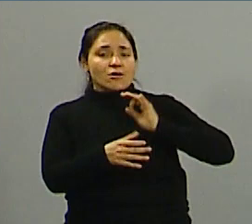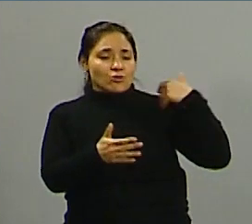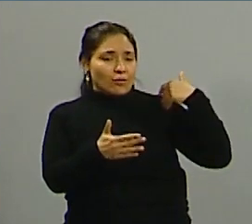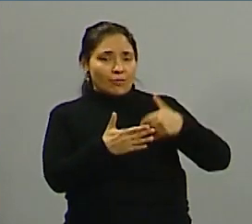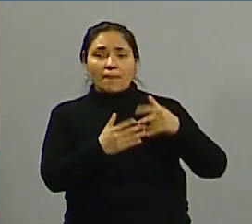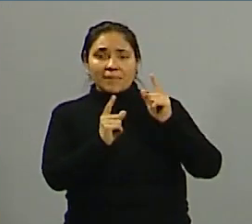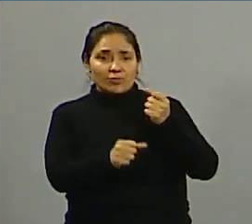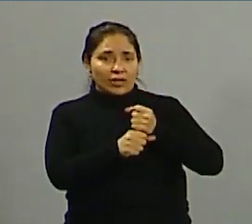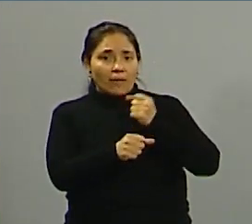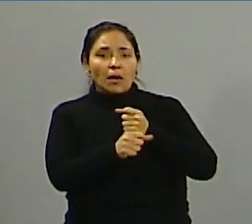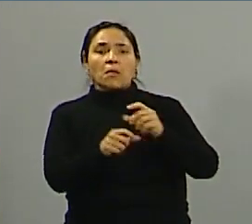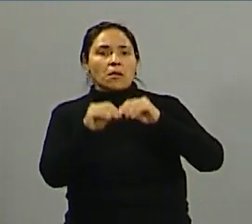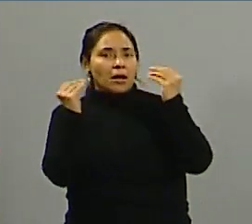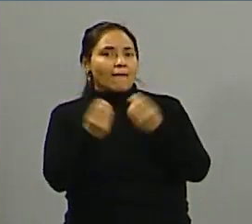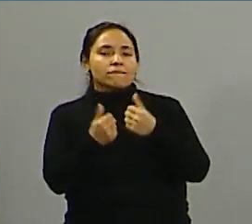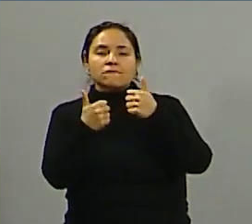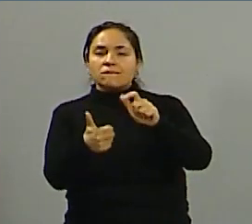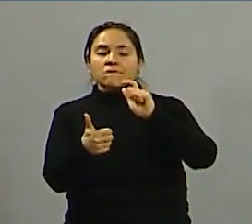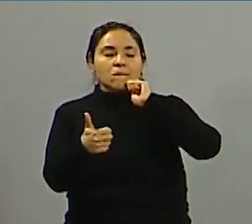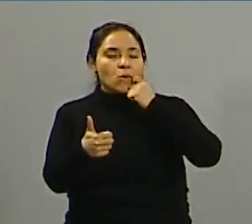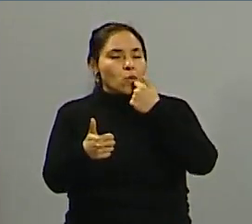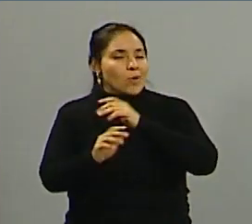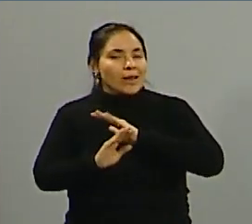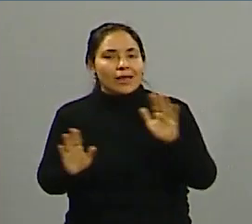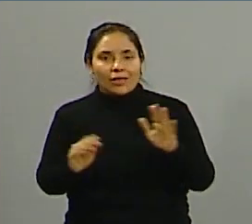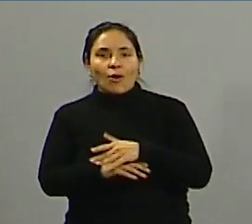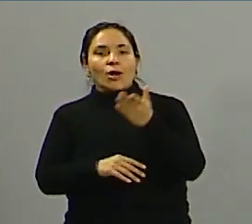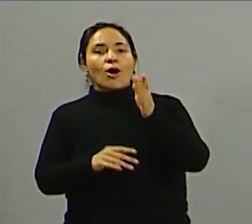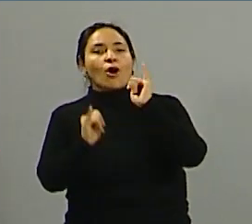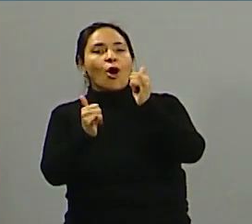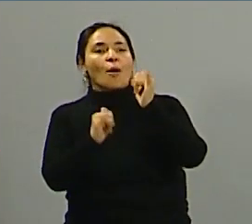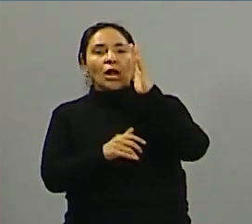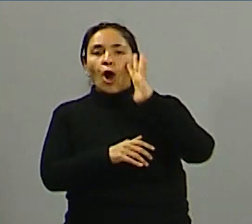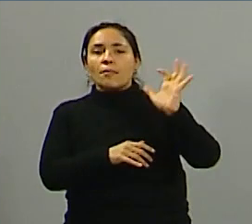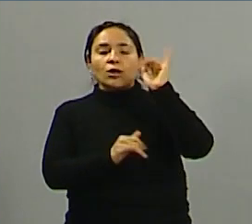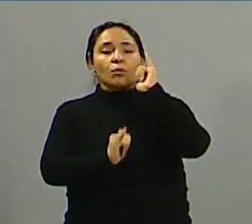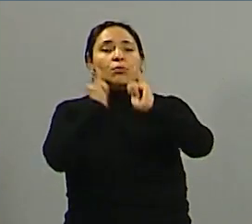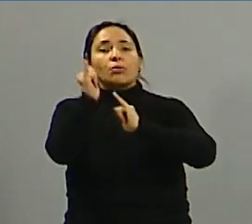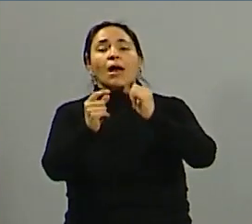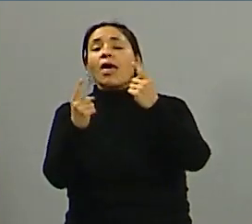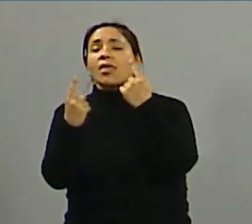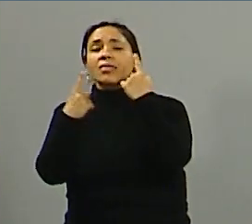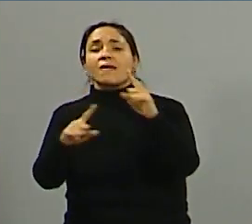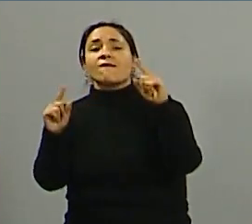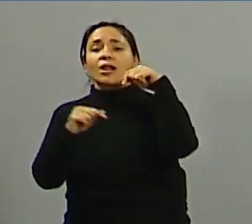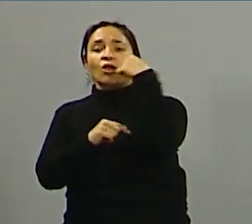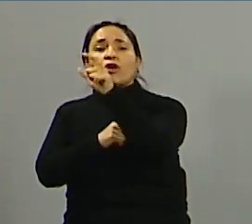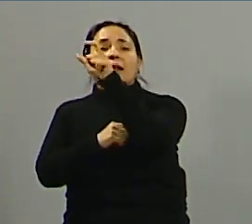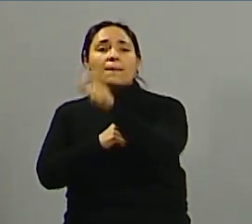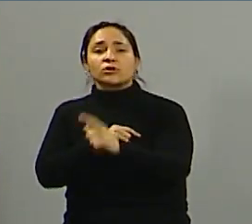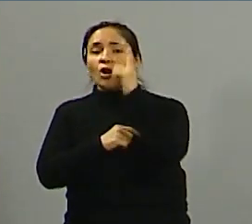realmente tenemos resultados fascinantes, porque hoy poder escuchar a un chico que da una opinión distinta a la del otro sin